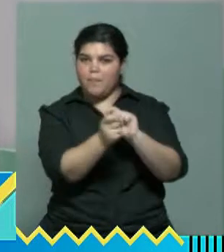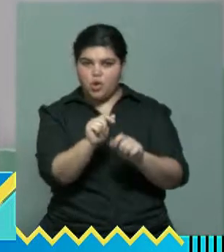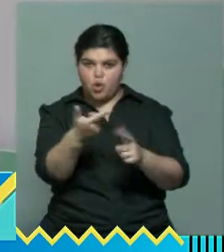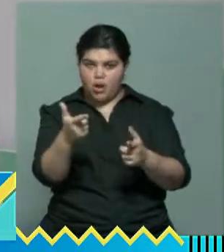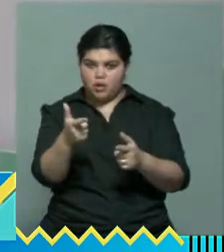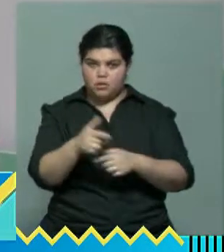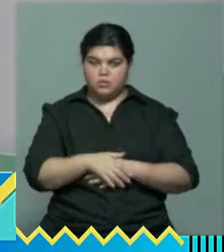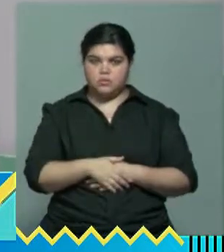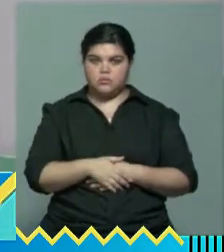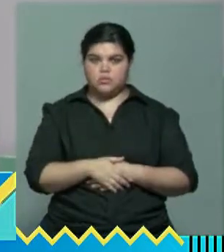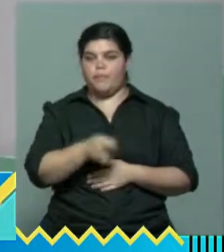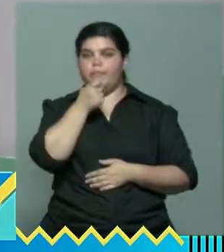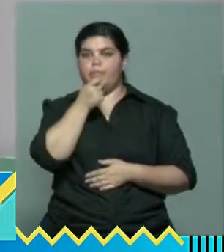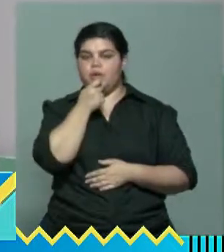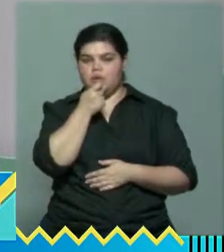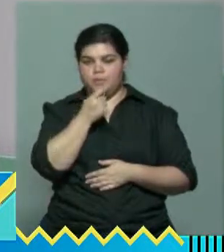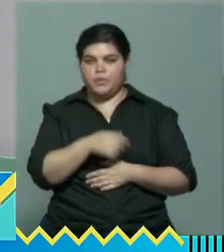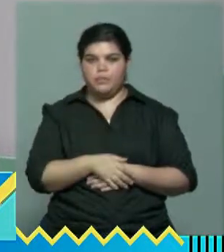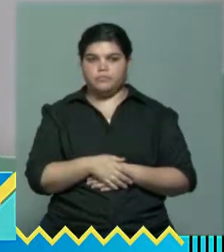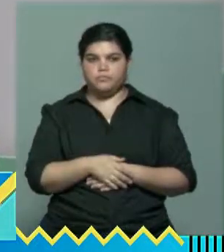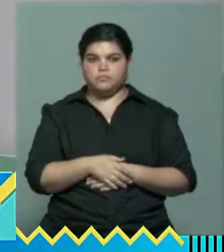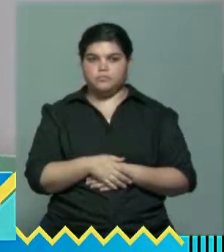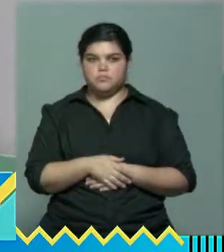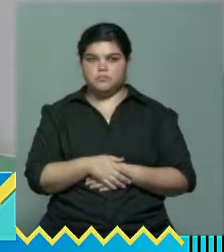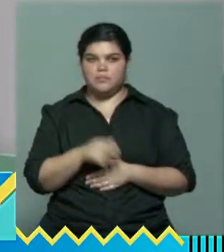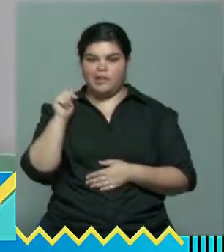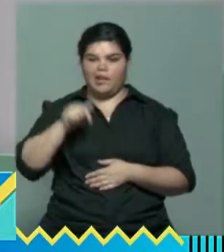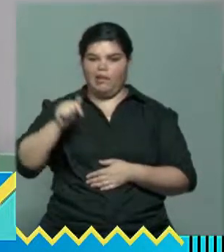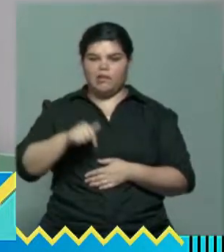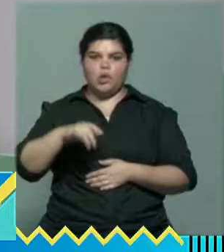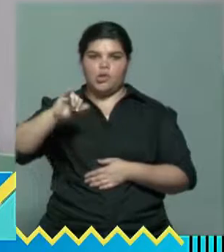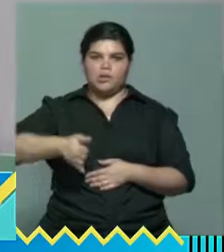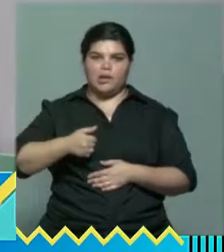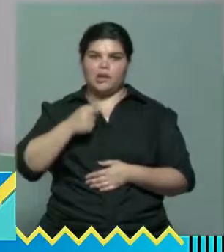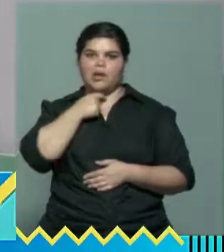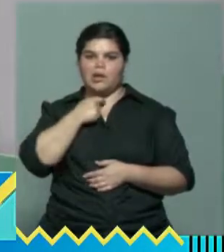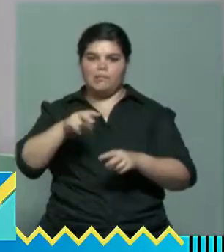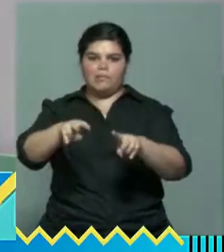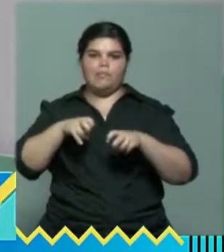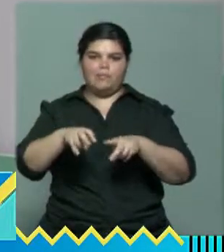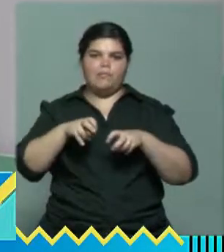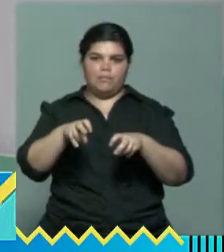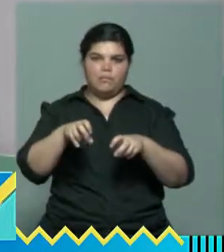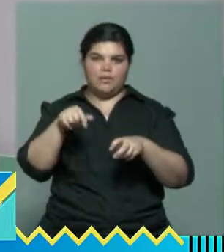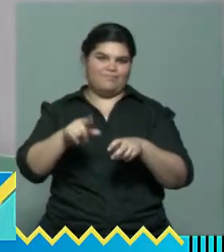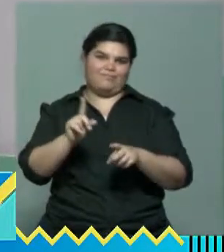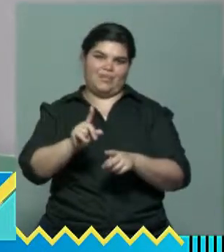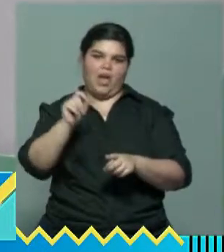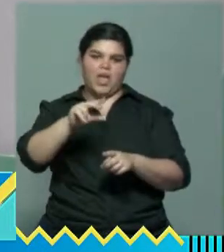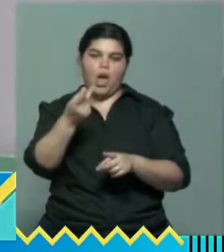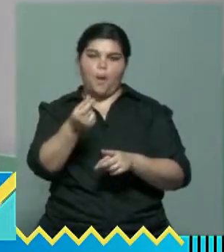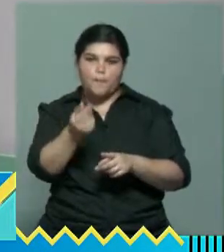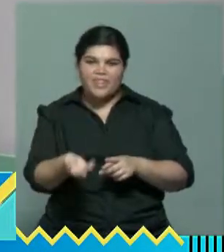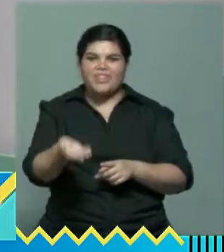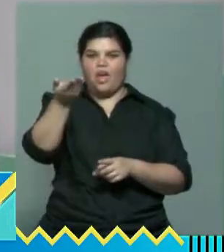si hubiese algún atisbo de decir, bueno, con esto vamos a recaudar, se hubiese aumentado el monto, porque